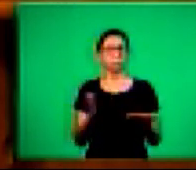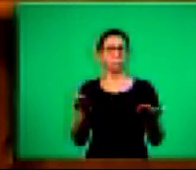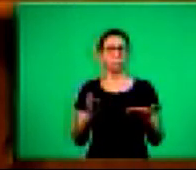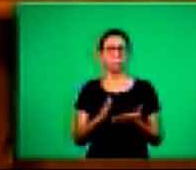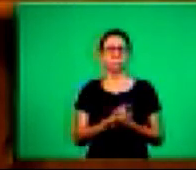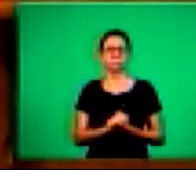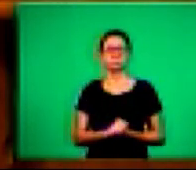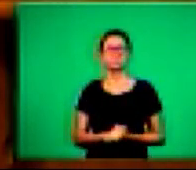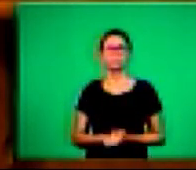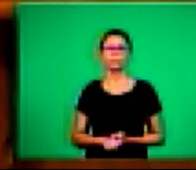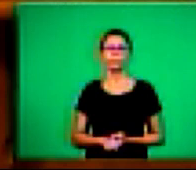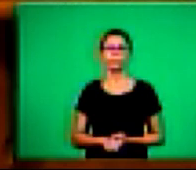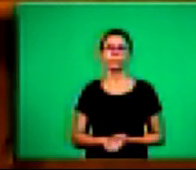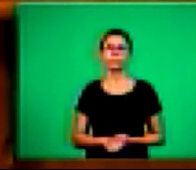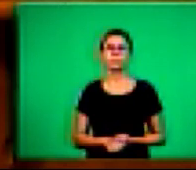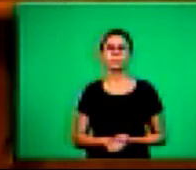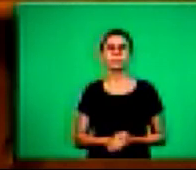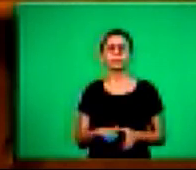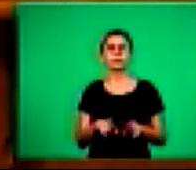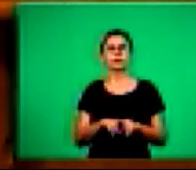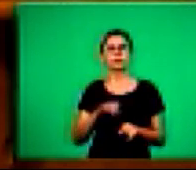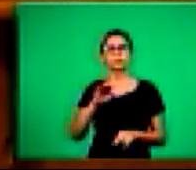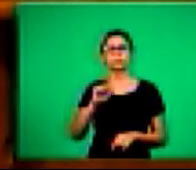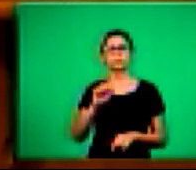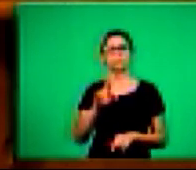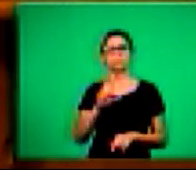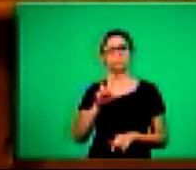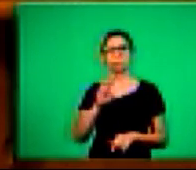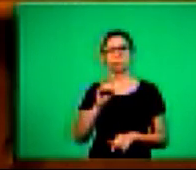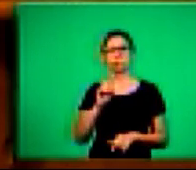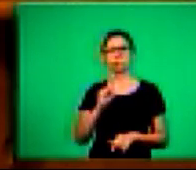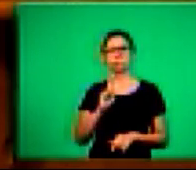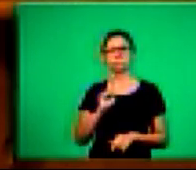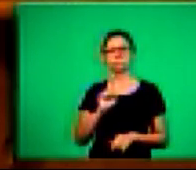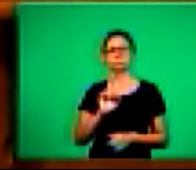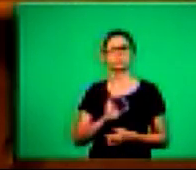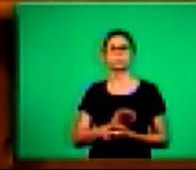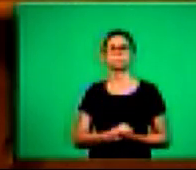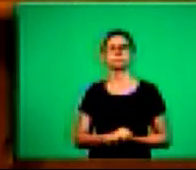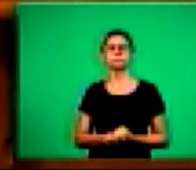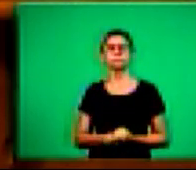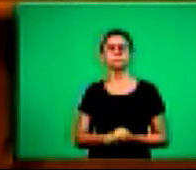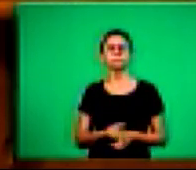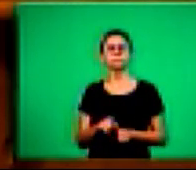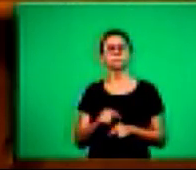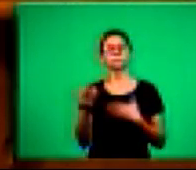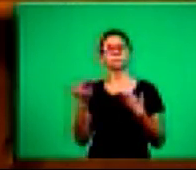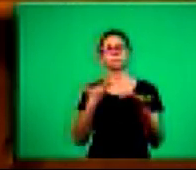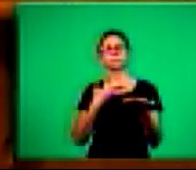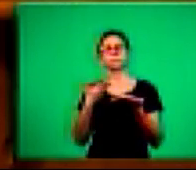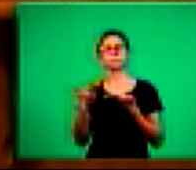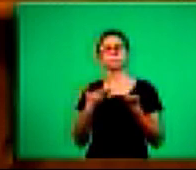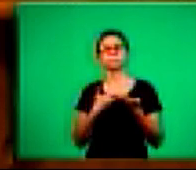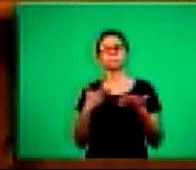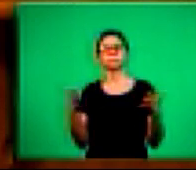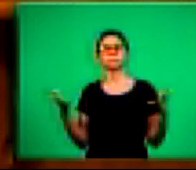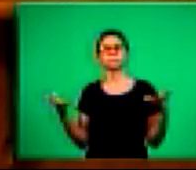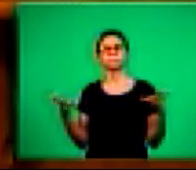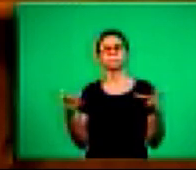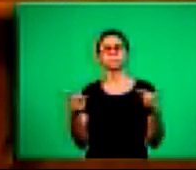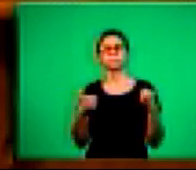que le va a hacer en mi cama también de belo horizonte que otro hermano una contribución extraordinaria